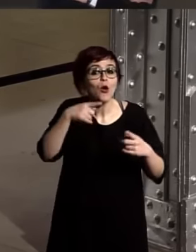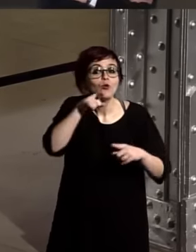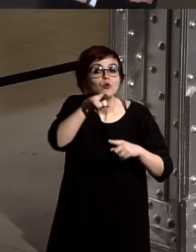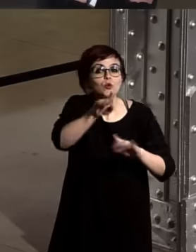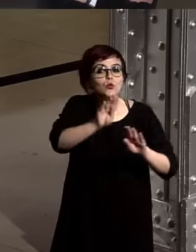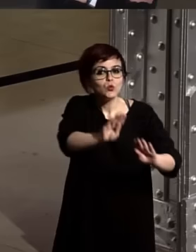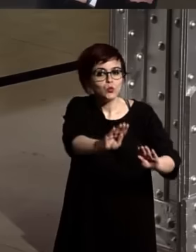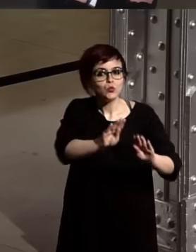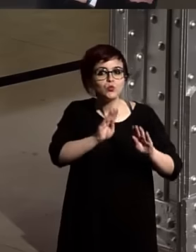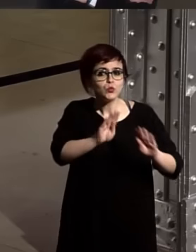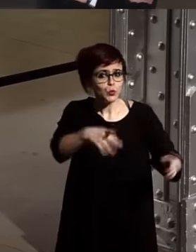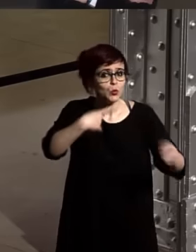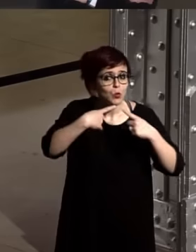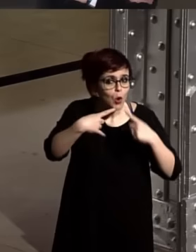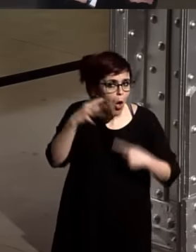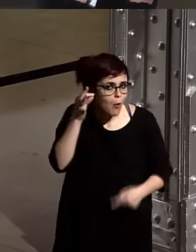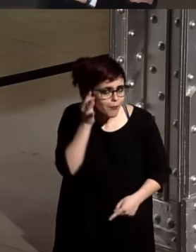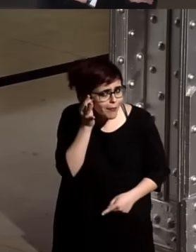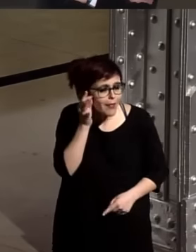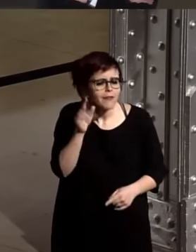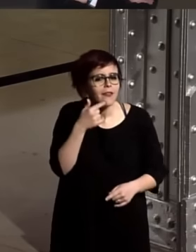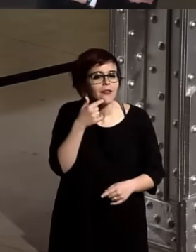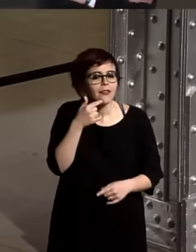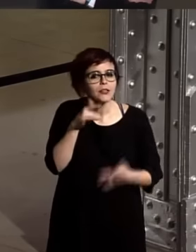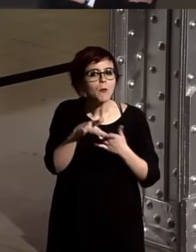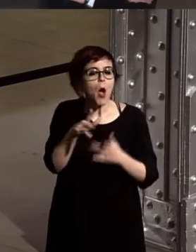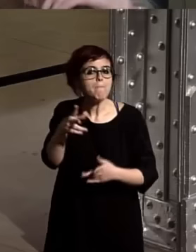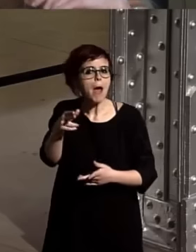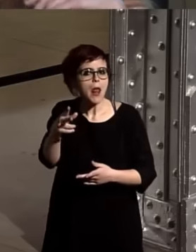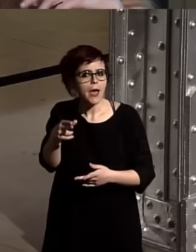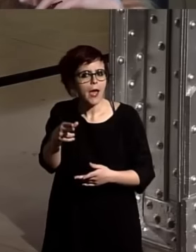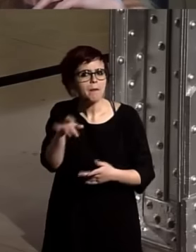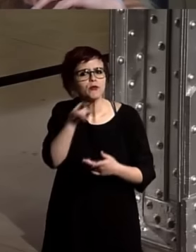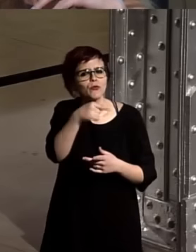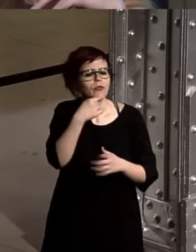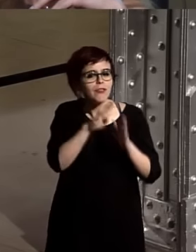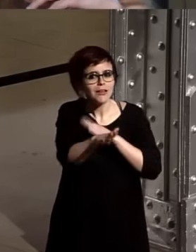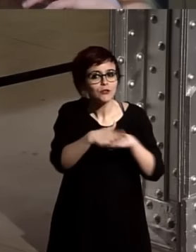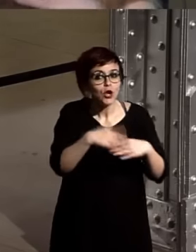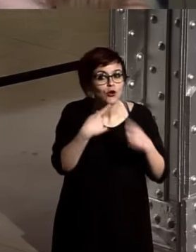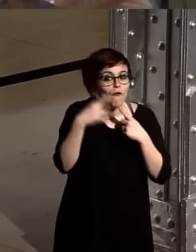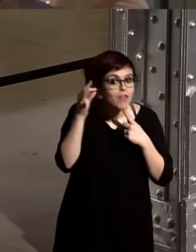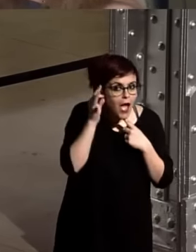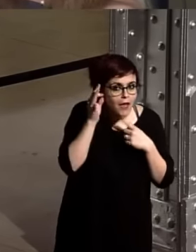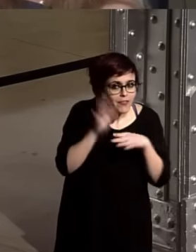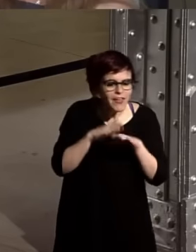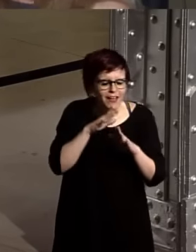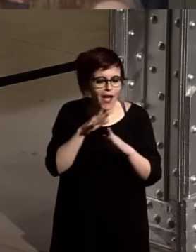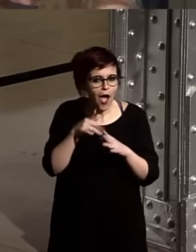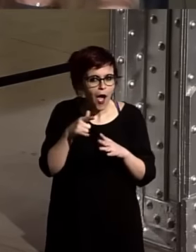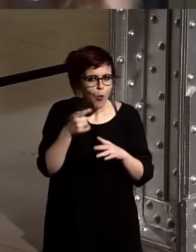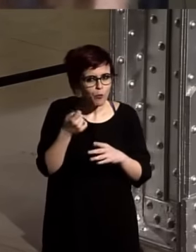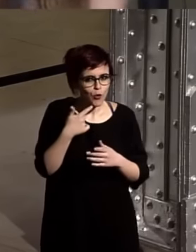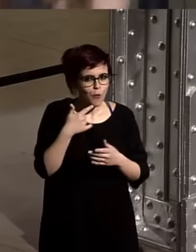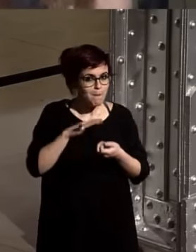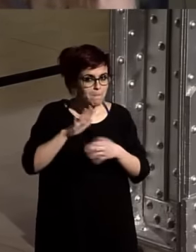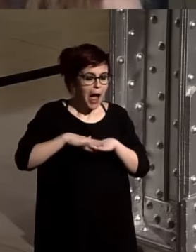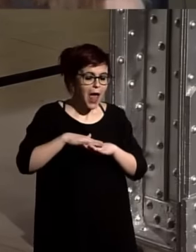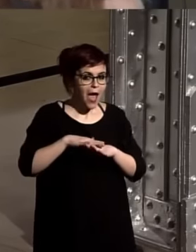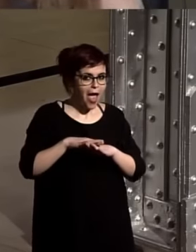mejor pues el más genérico Si tu pareja te dice esto es intencionado eh No no